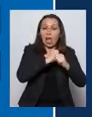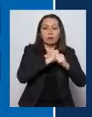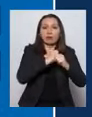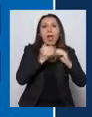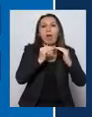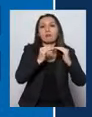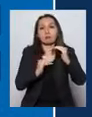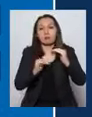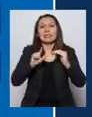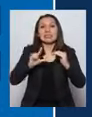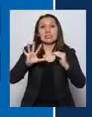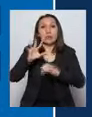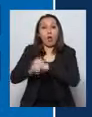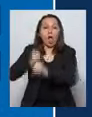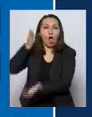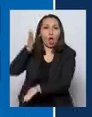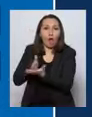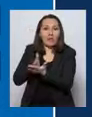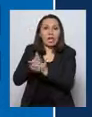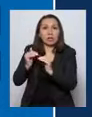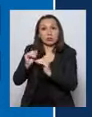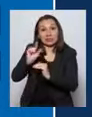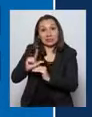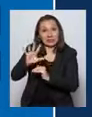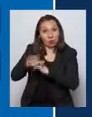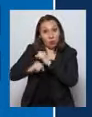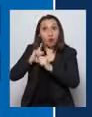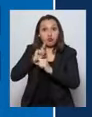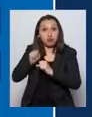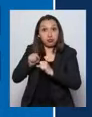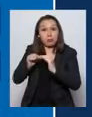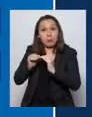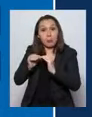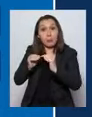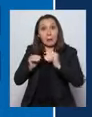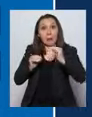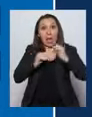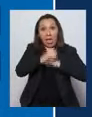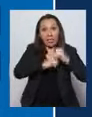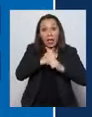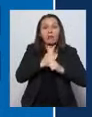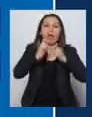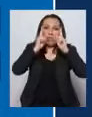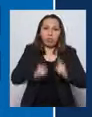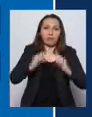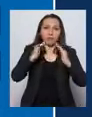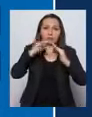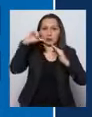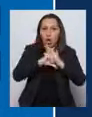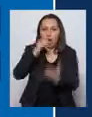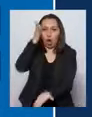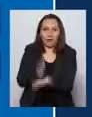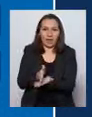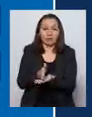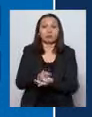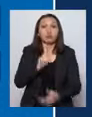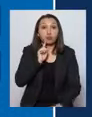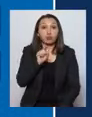los 75 años y más vale decir toda persona en el país que tenga